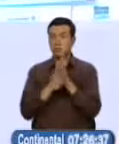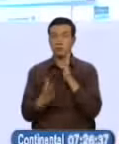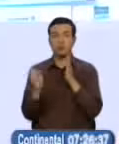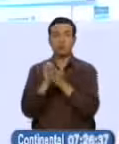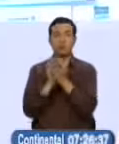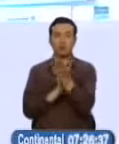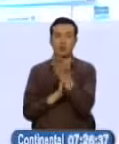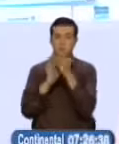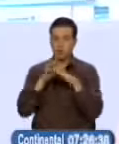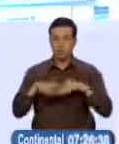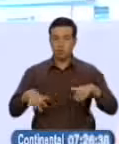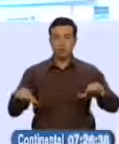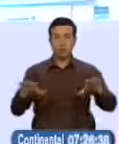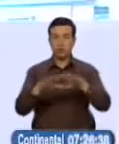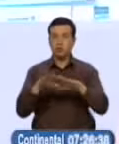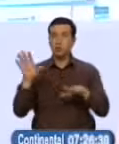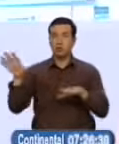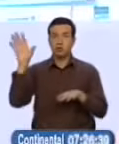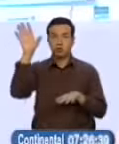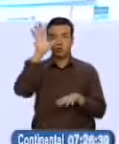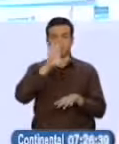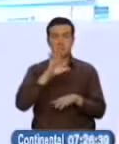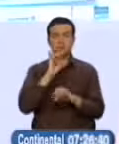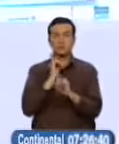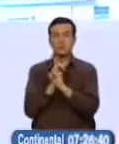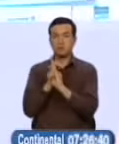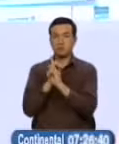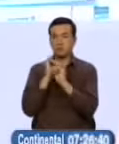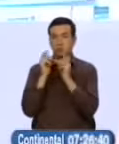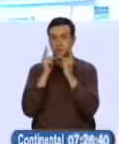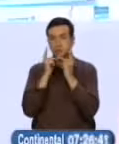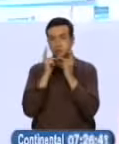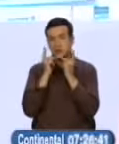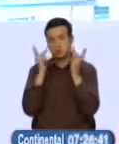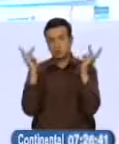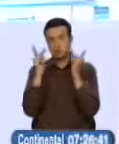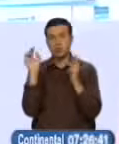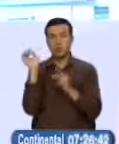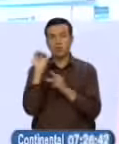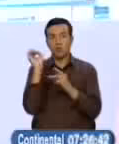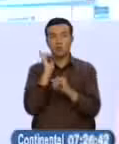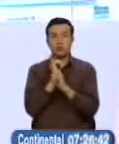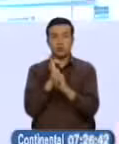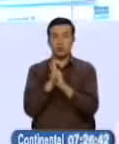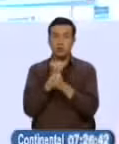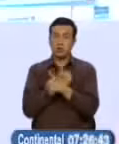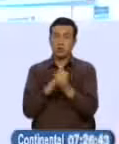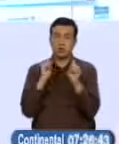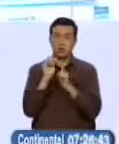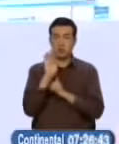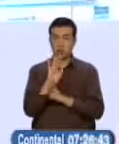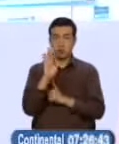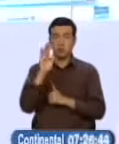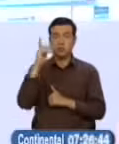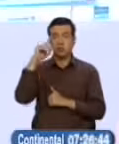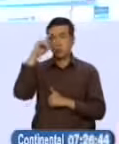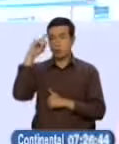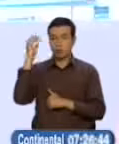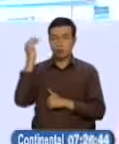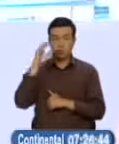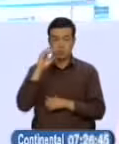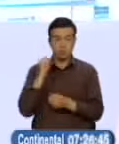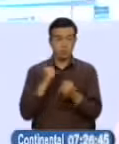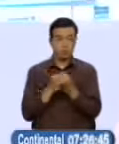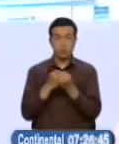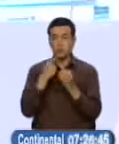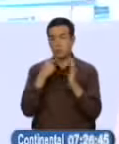proyectos en territorio. Entidades públicas o entidades autónomas que reciben financiamiento